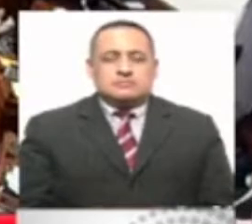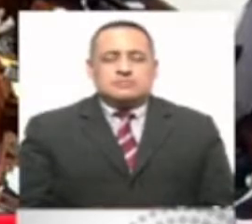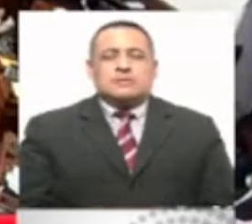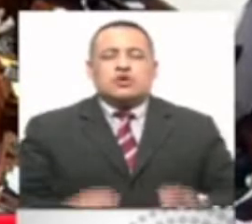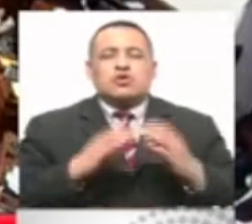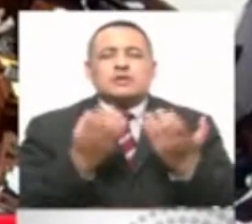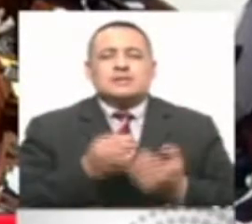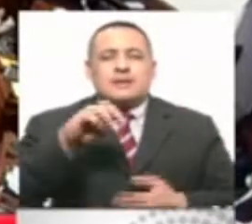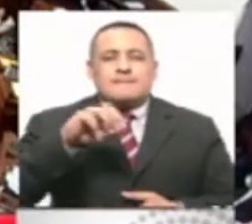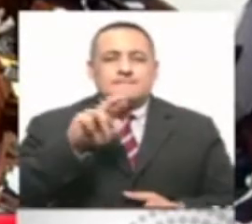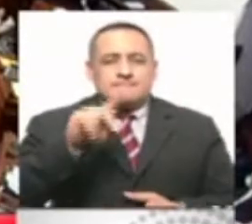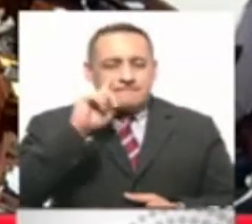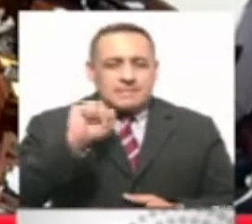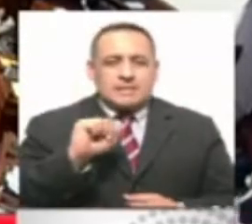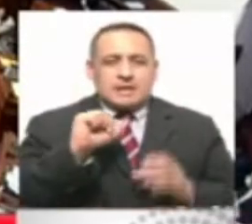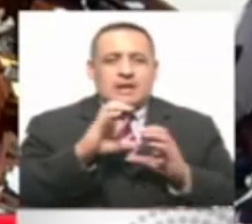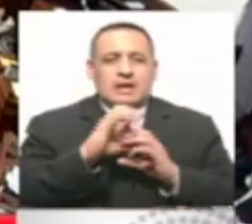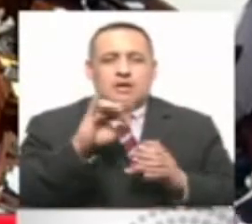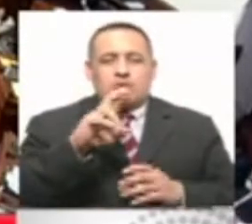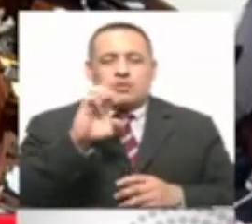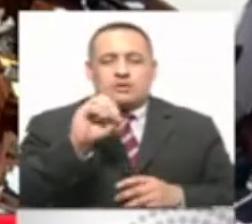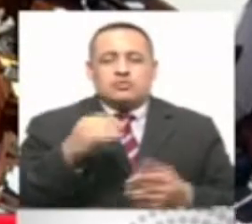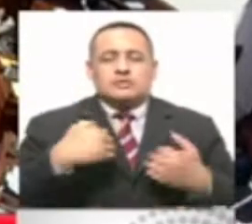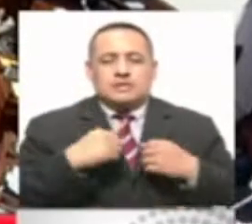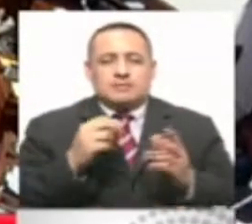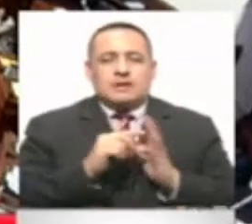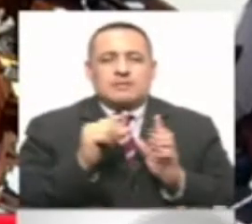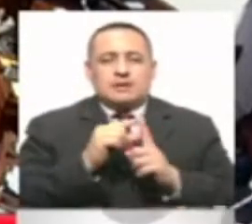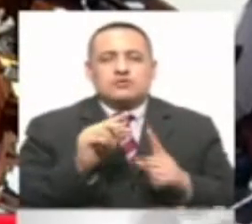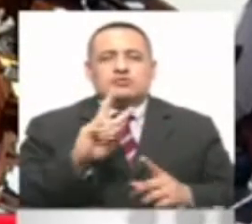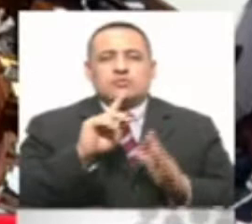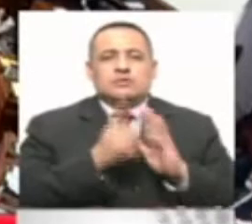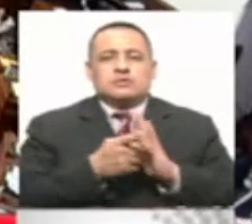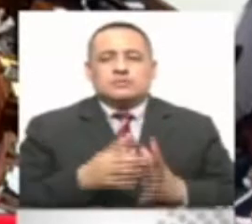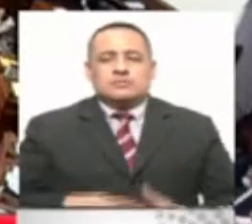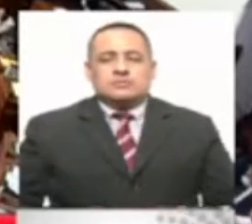Congresista María Agüero tiene la palabra por 2 minutos.